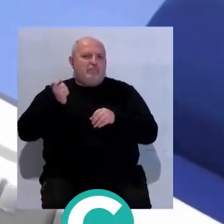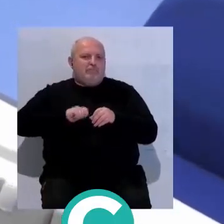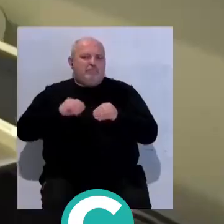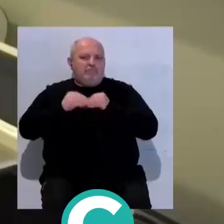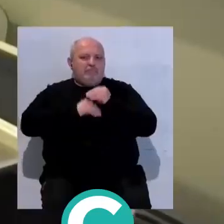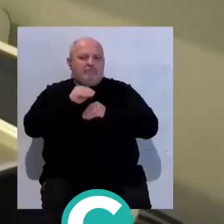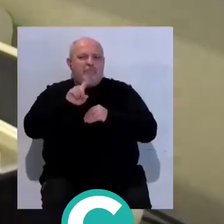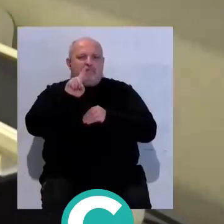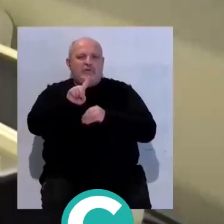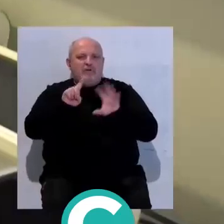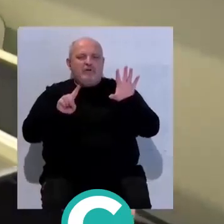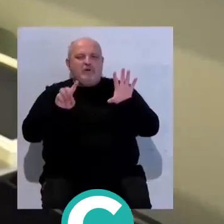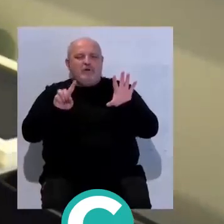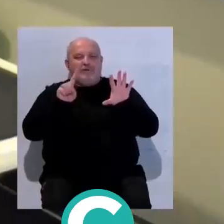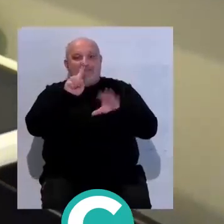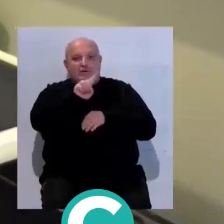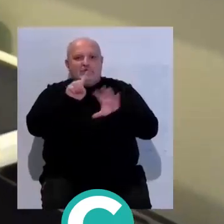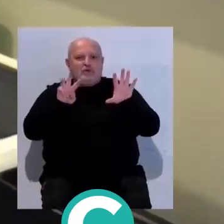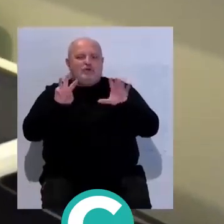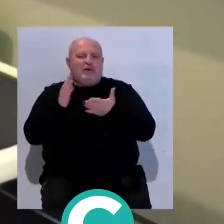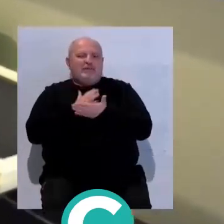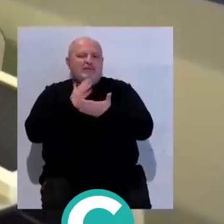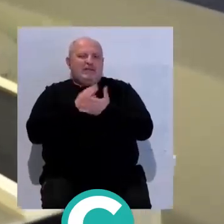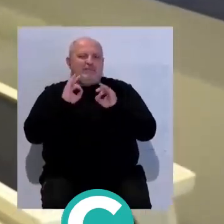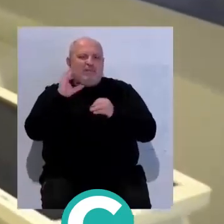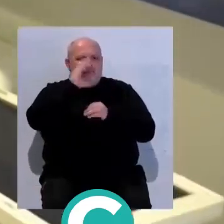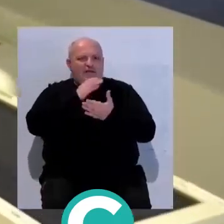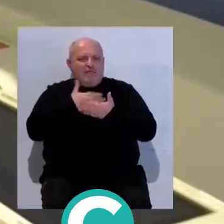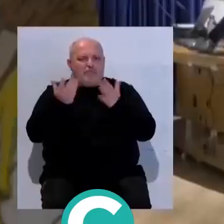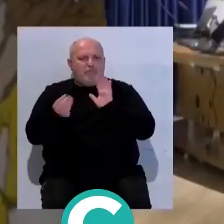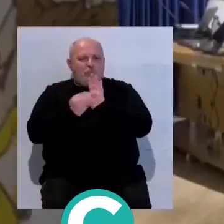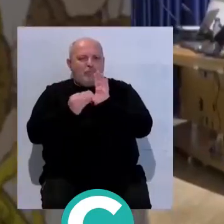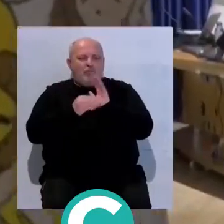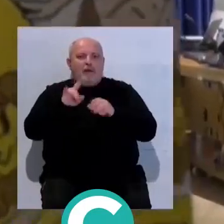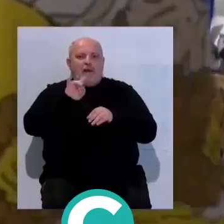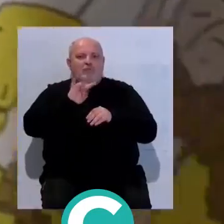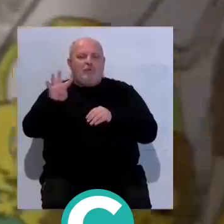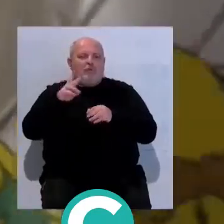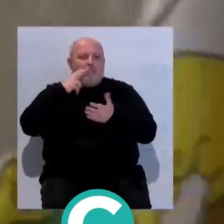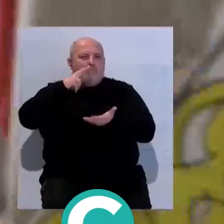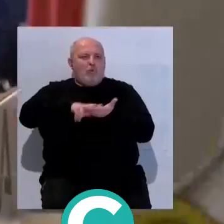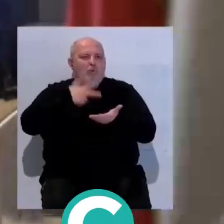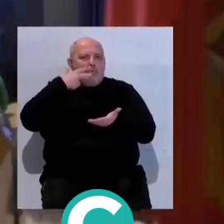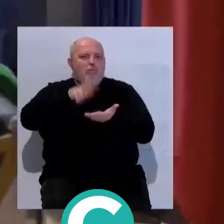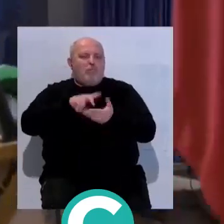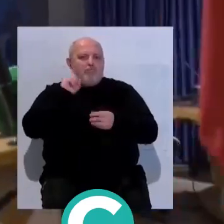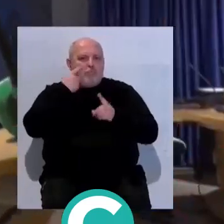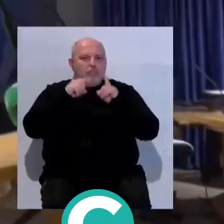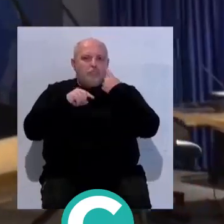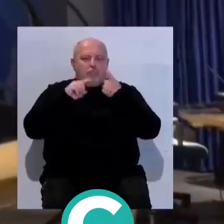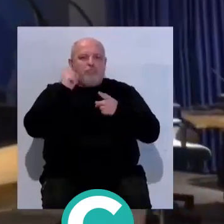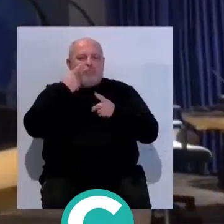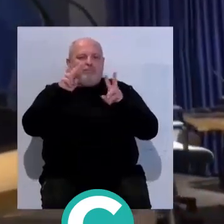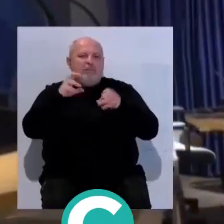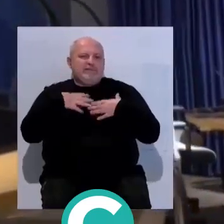realizado 168 publicaciones en revistas científicas y logrado 14 patentes de descubrimientos en el ámbito